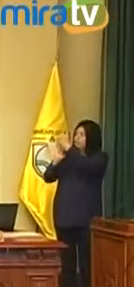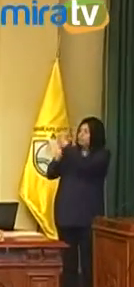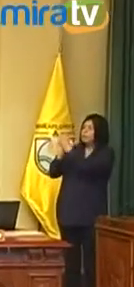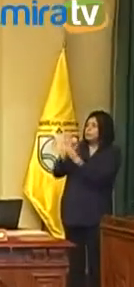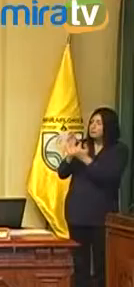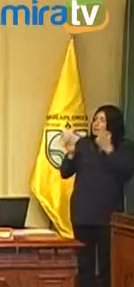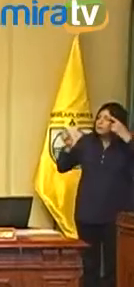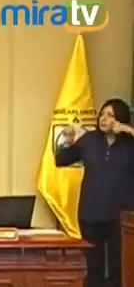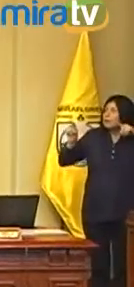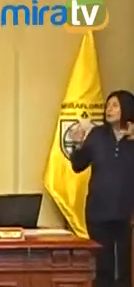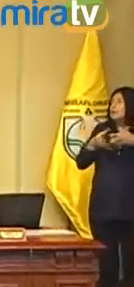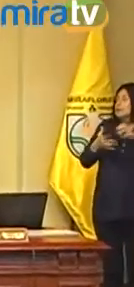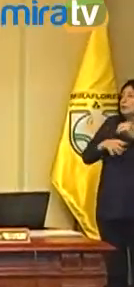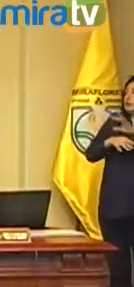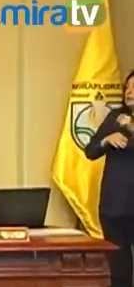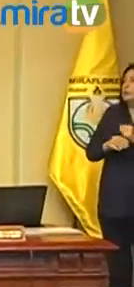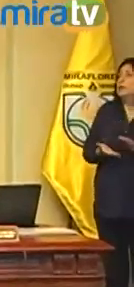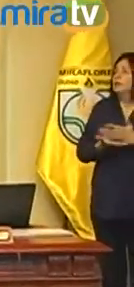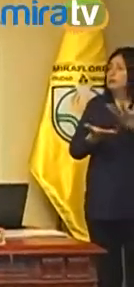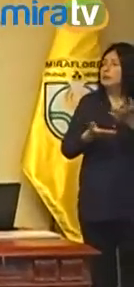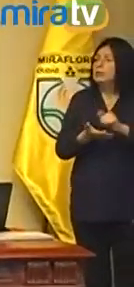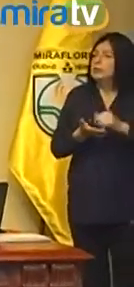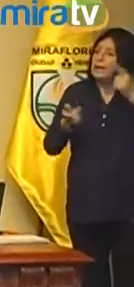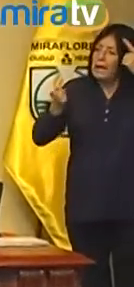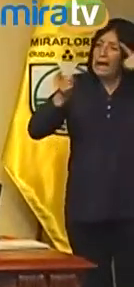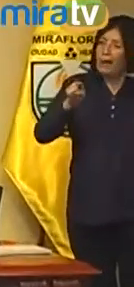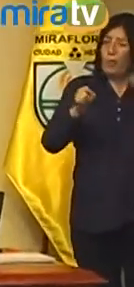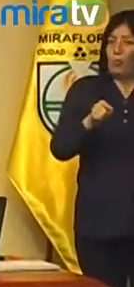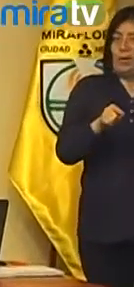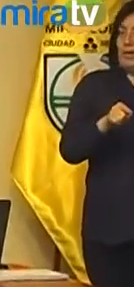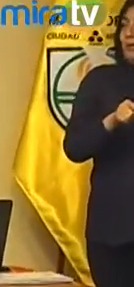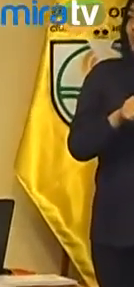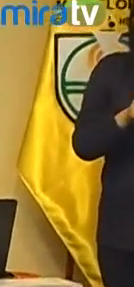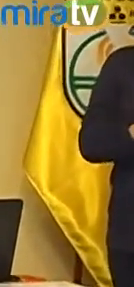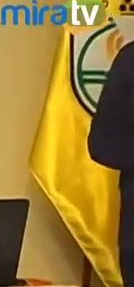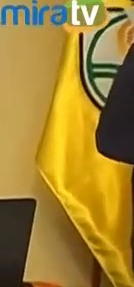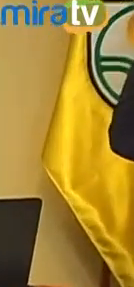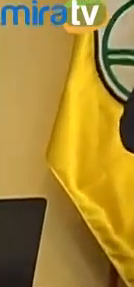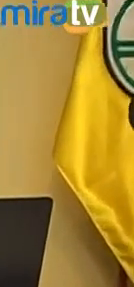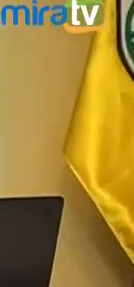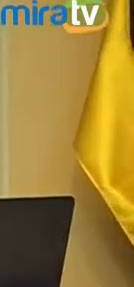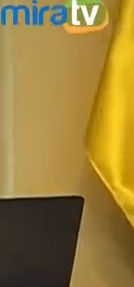Proyecto de acuerdo de consejo que deja sin efecto el acuerdo de consejo número